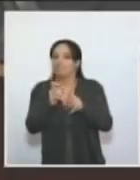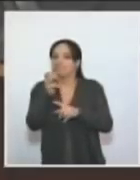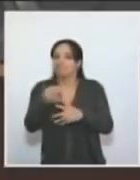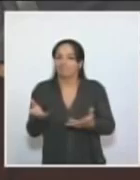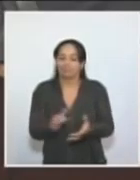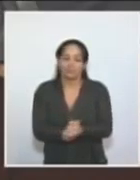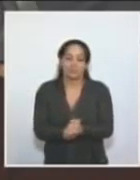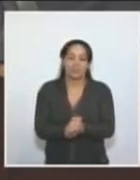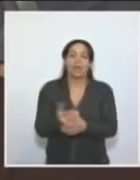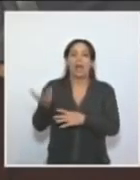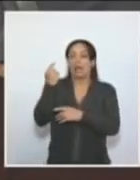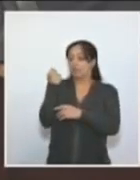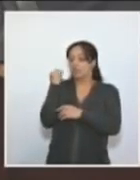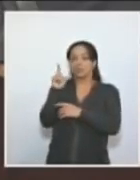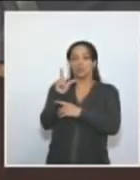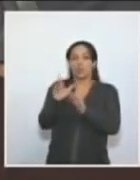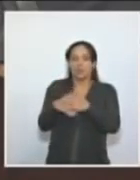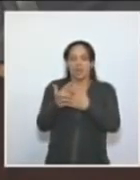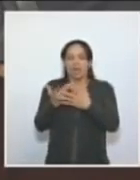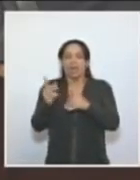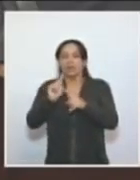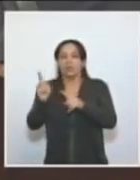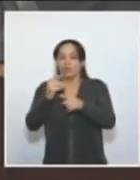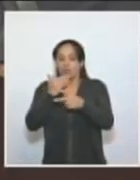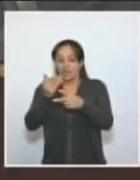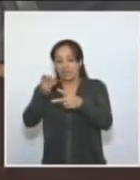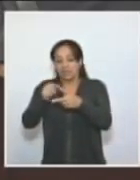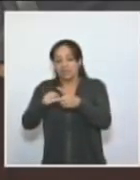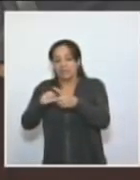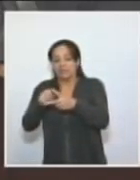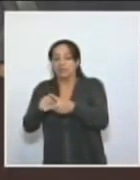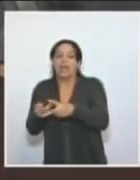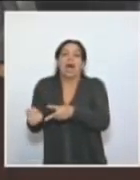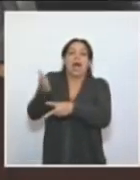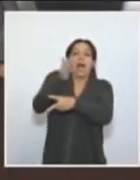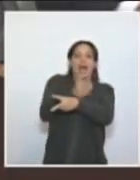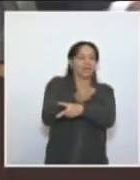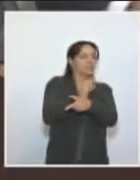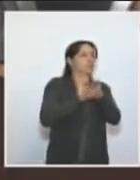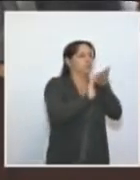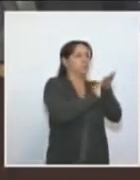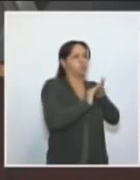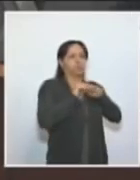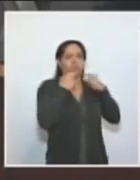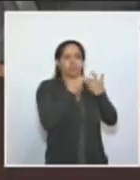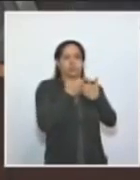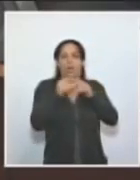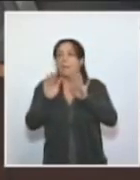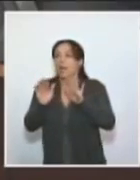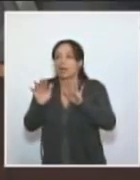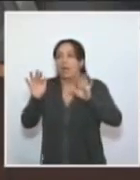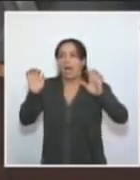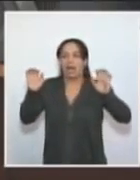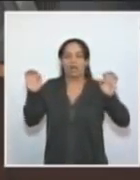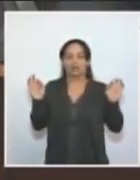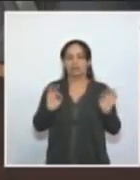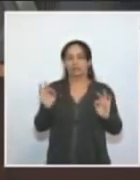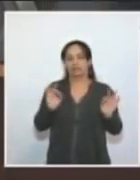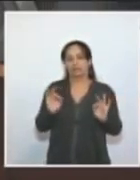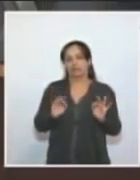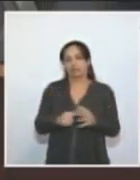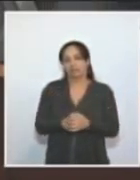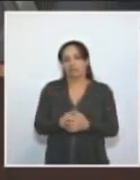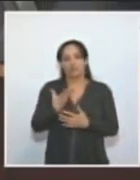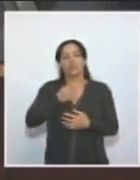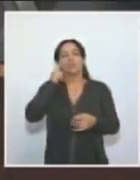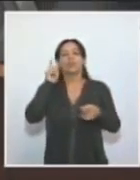El logro importante fue la intervención oportuna del Senado de la República con la creación de la Comisión por el